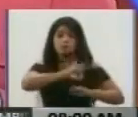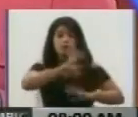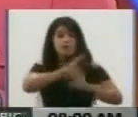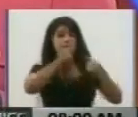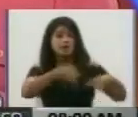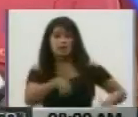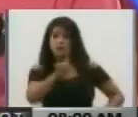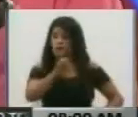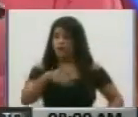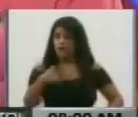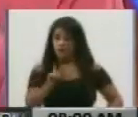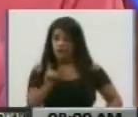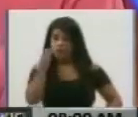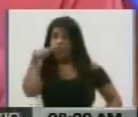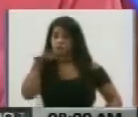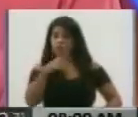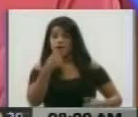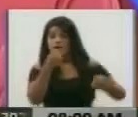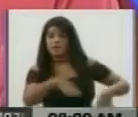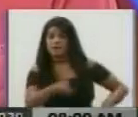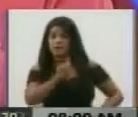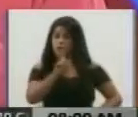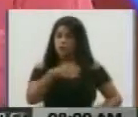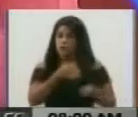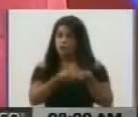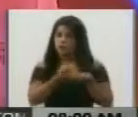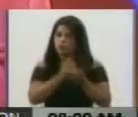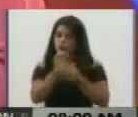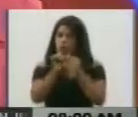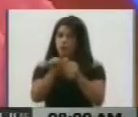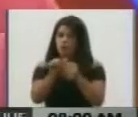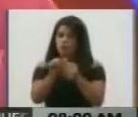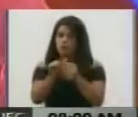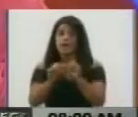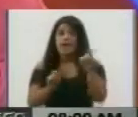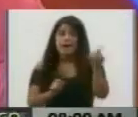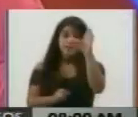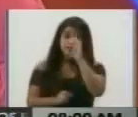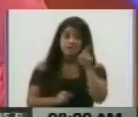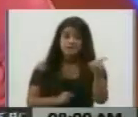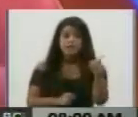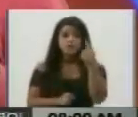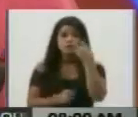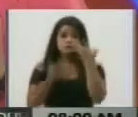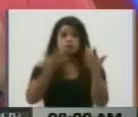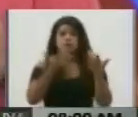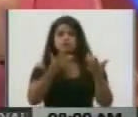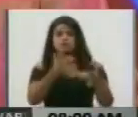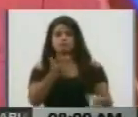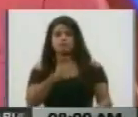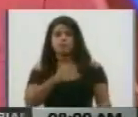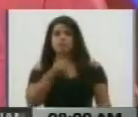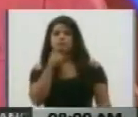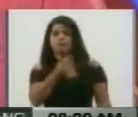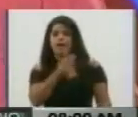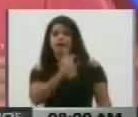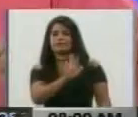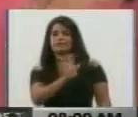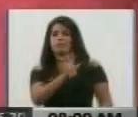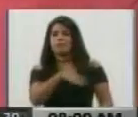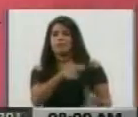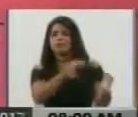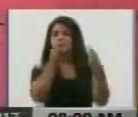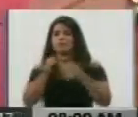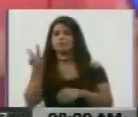Revolución Bolivariana. Ahora, lo que está pasando en Brasil es una campanada de alerta de lo que podría pasar aquí, porque de pronto en medio de la crisis la gente puede decir,